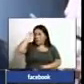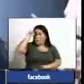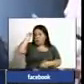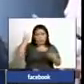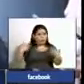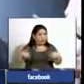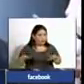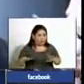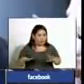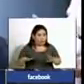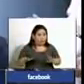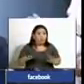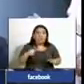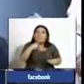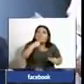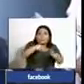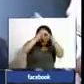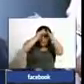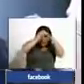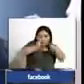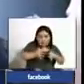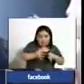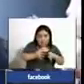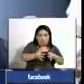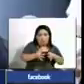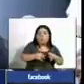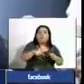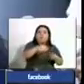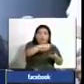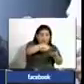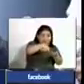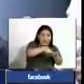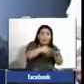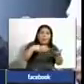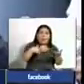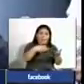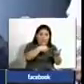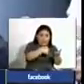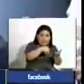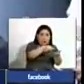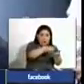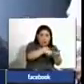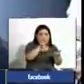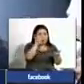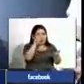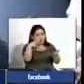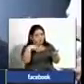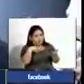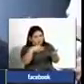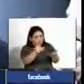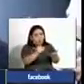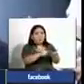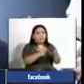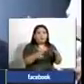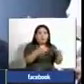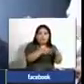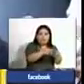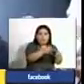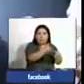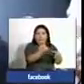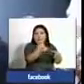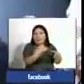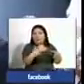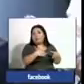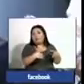normal, porque esto es definido a través de todo el equipo de asesores epidemiólogos que tiene el presidente de la República,